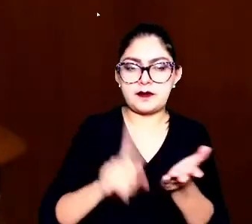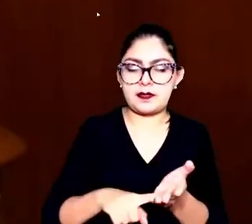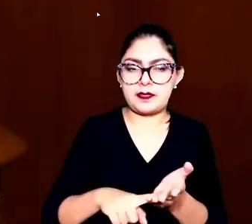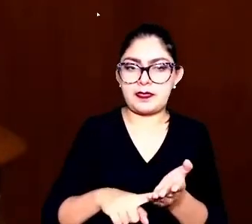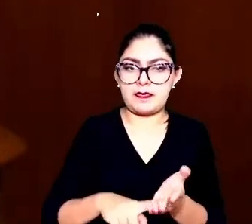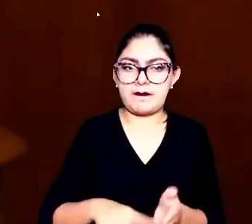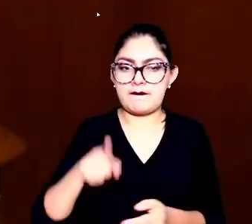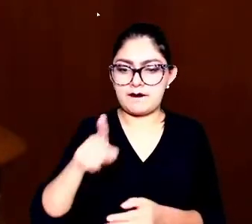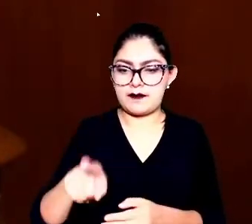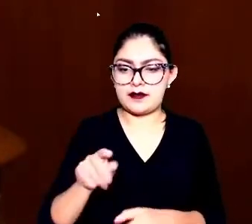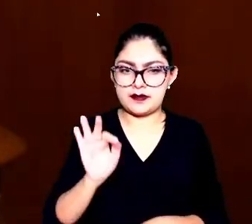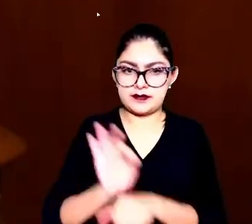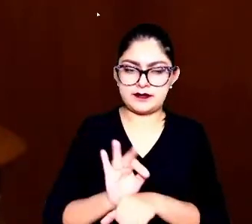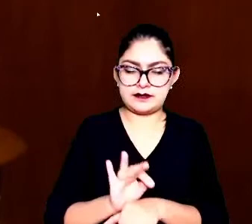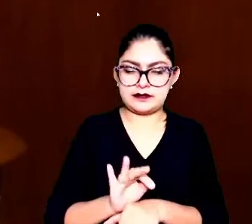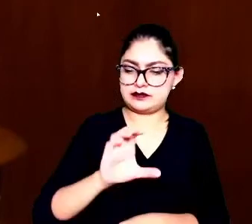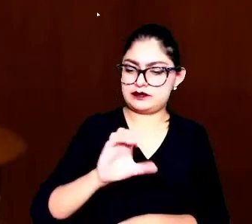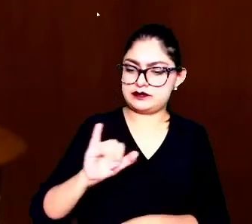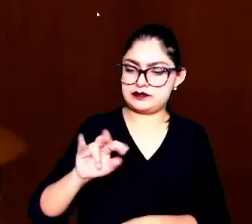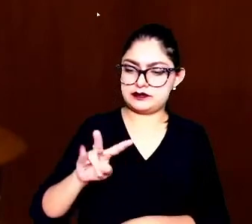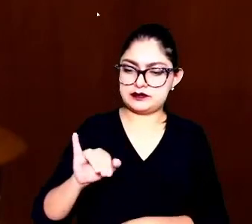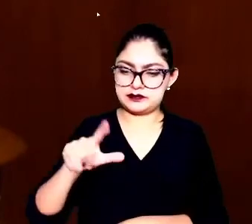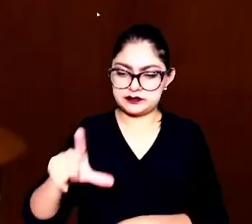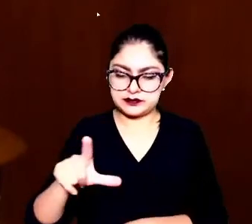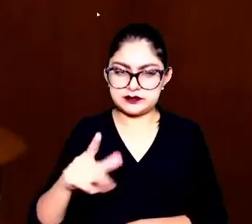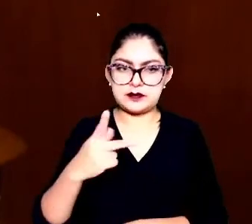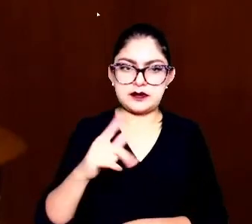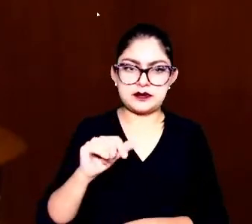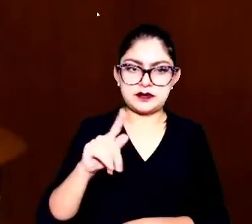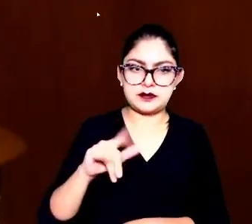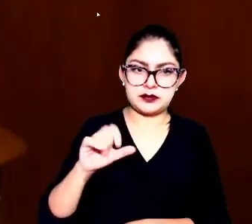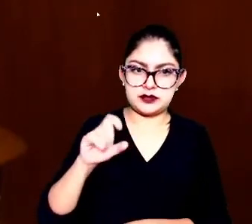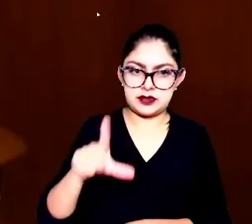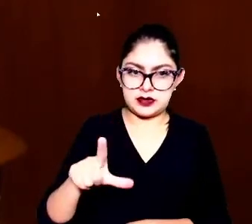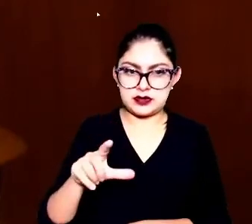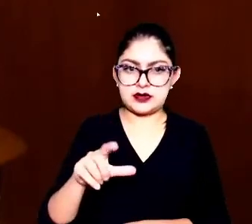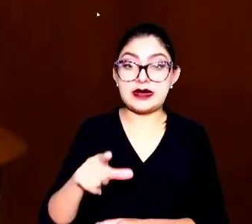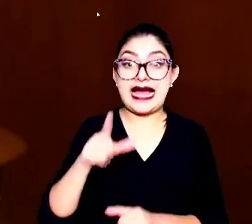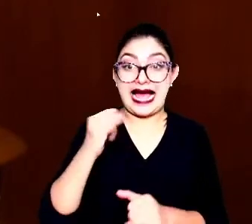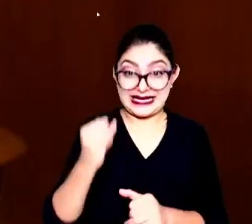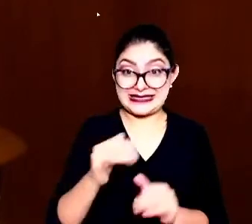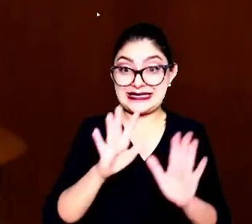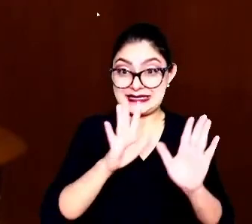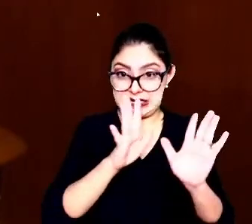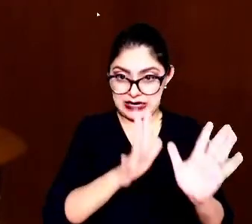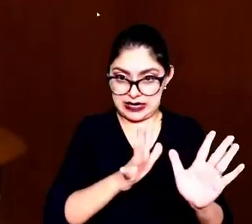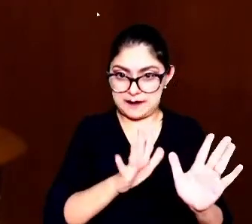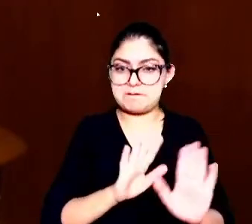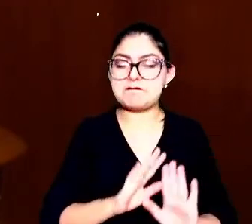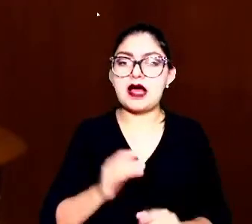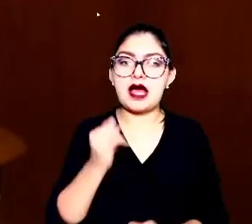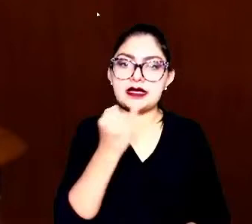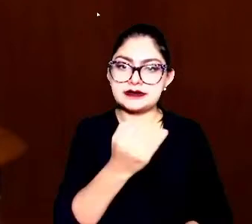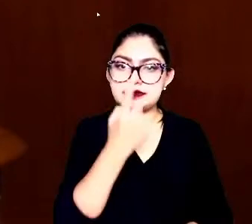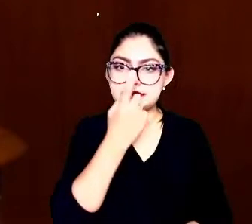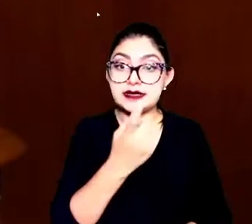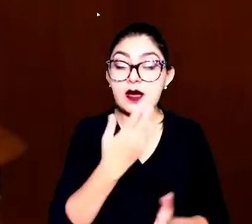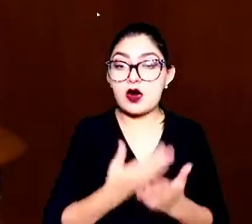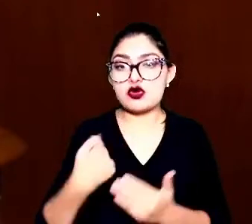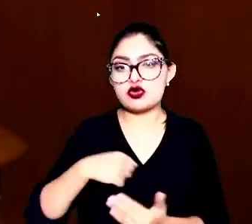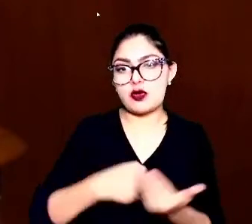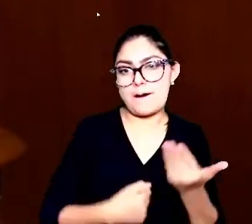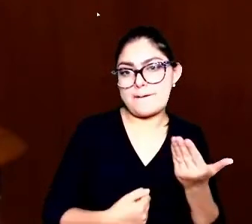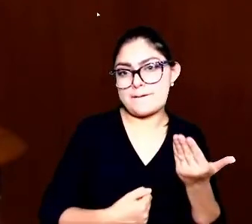familiar y mercantil hasta ahí está hasta este momento estamos pidiendo que se agregue la materia